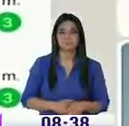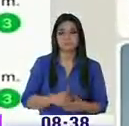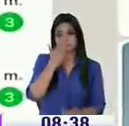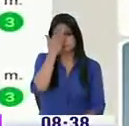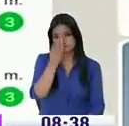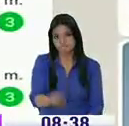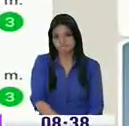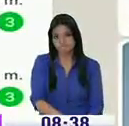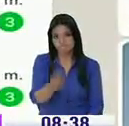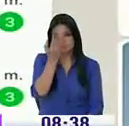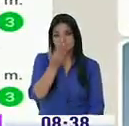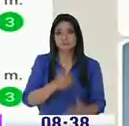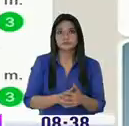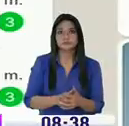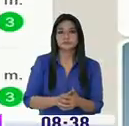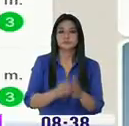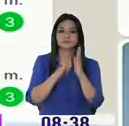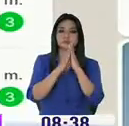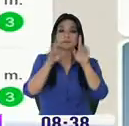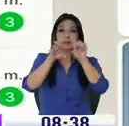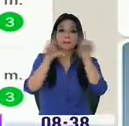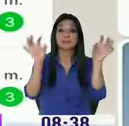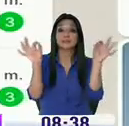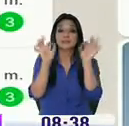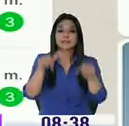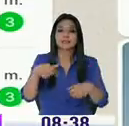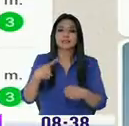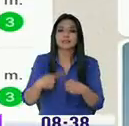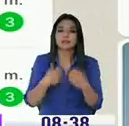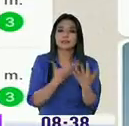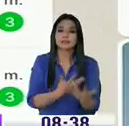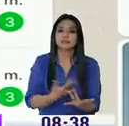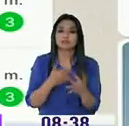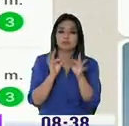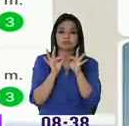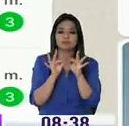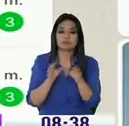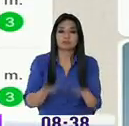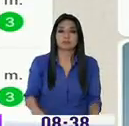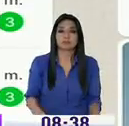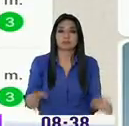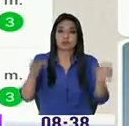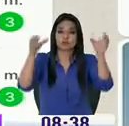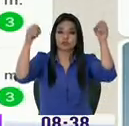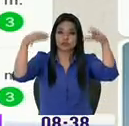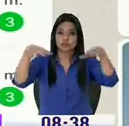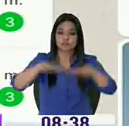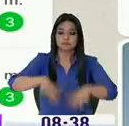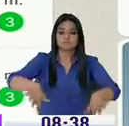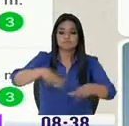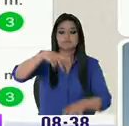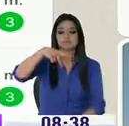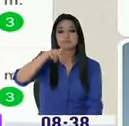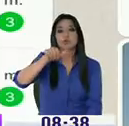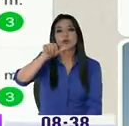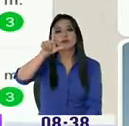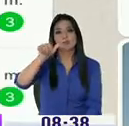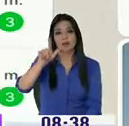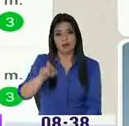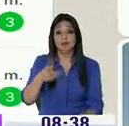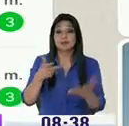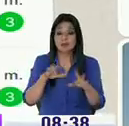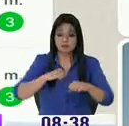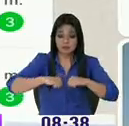Buenos días, llamado a la empresa Alegría Quito, que seguimos a la espera del arreglo del poste alumbrado público, sector La Pulida, calle 10. Ya se